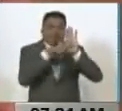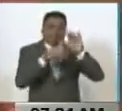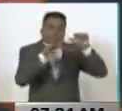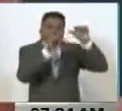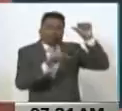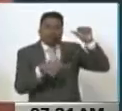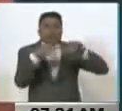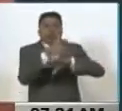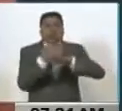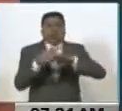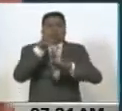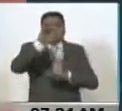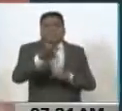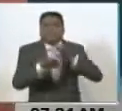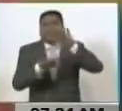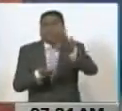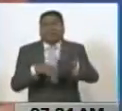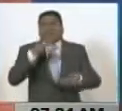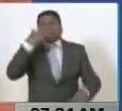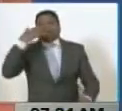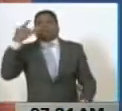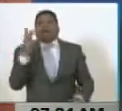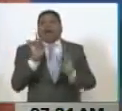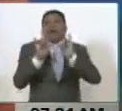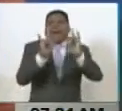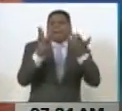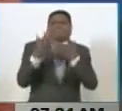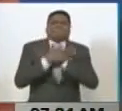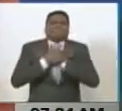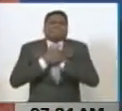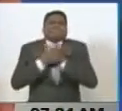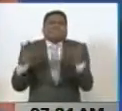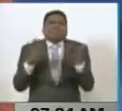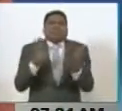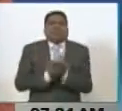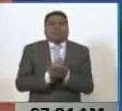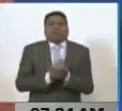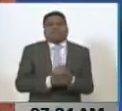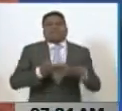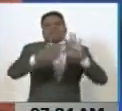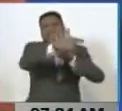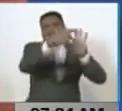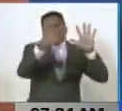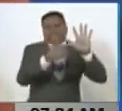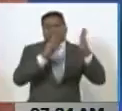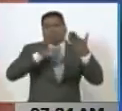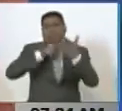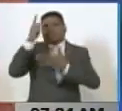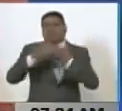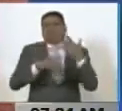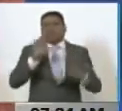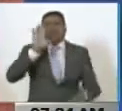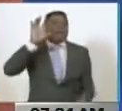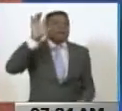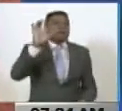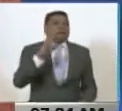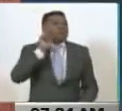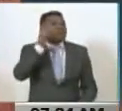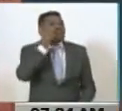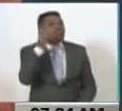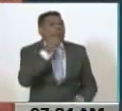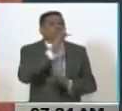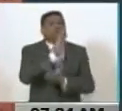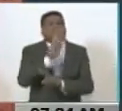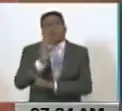adelante, porque además es una política inspirada en el amor, inspirada en el quinto objetivo del Plan de la Patria, buscando la solución de